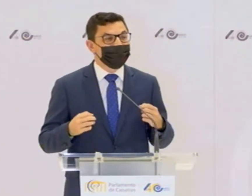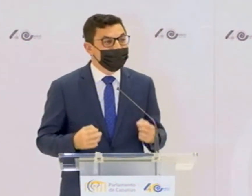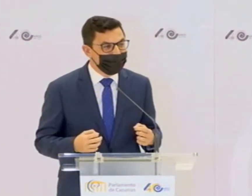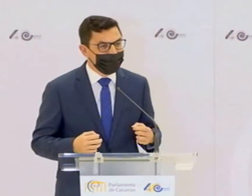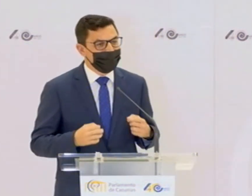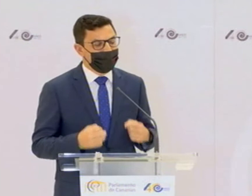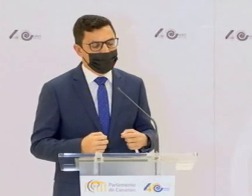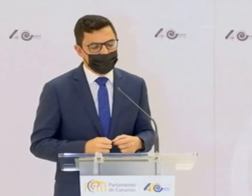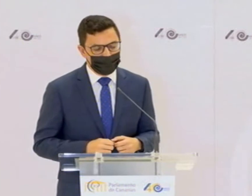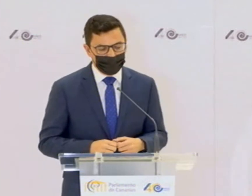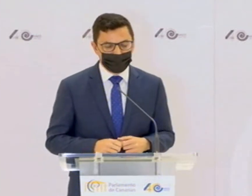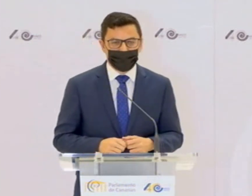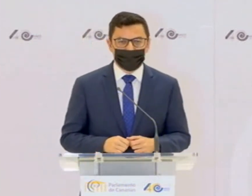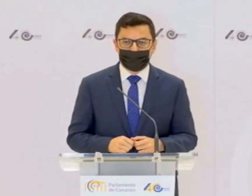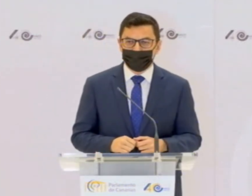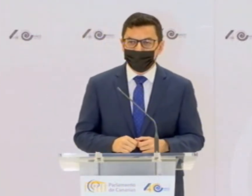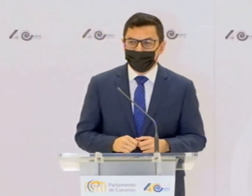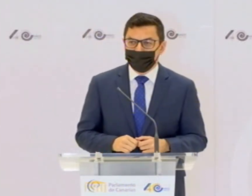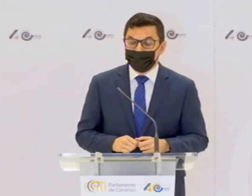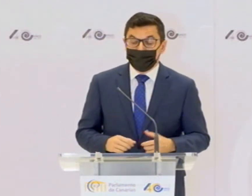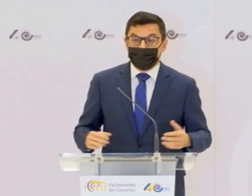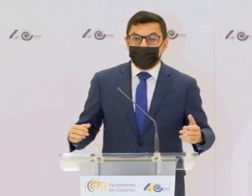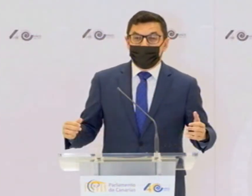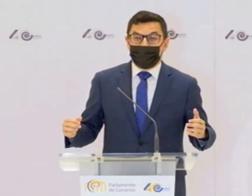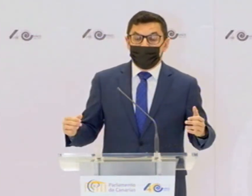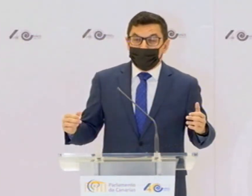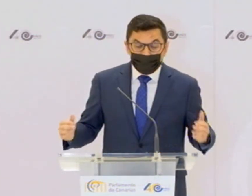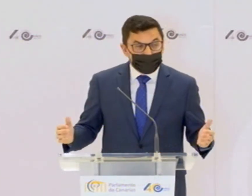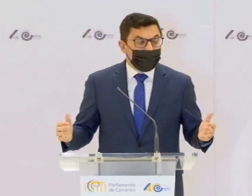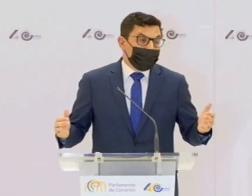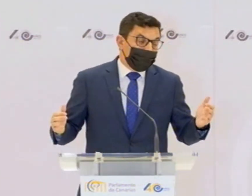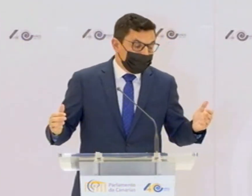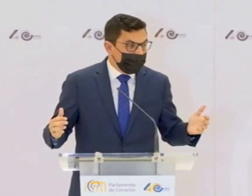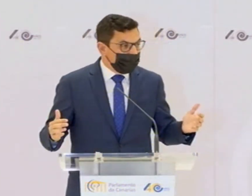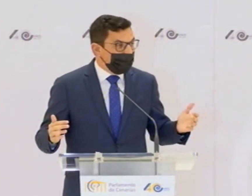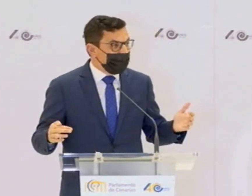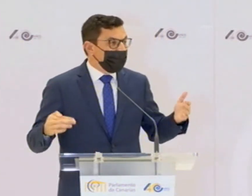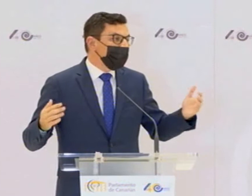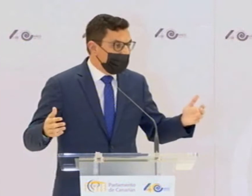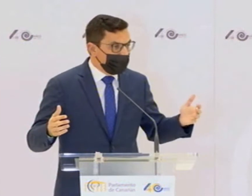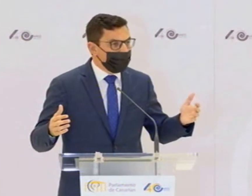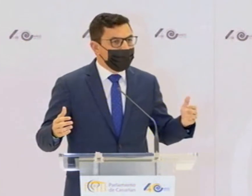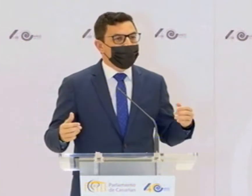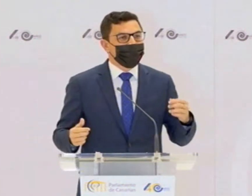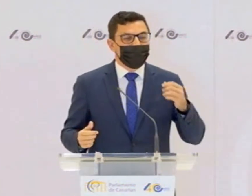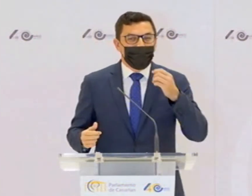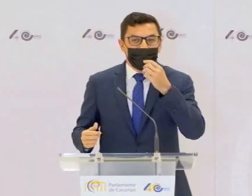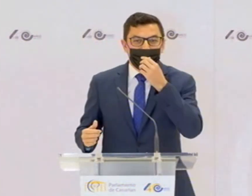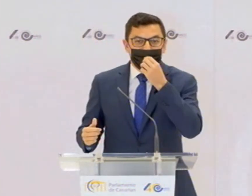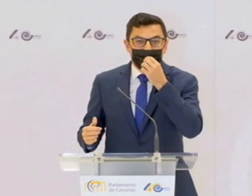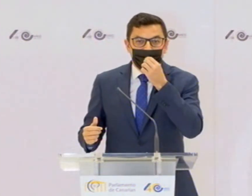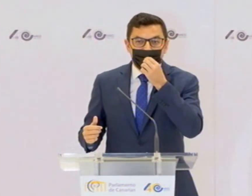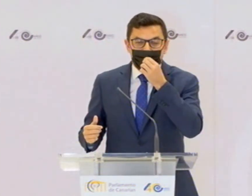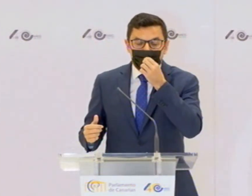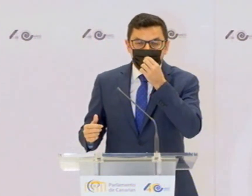ni siquiera ha mencionado el presidente Torres. Y lo peor, o añadiéndolo a todo lo peor, es que